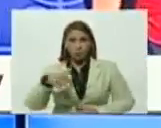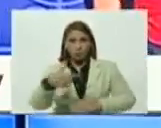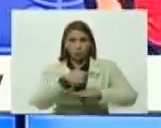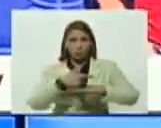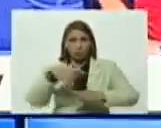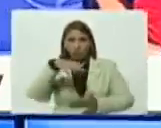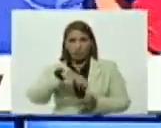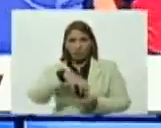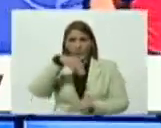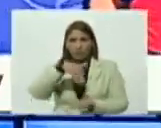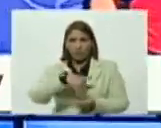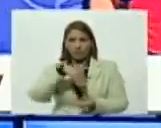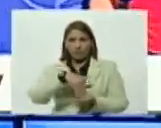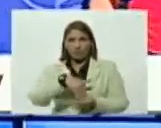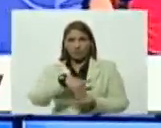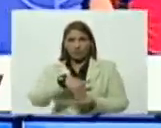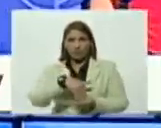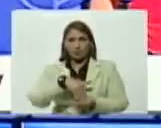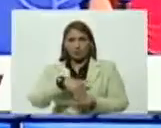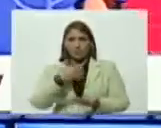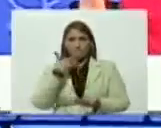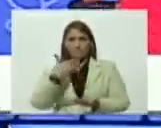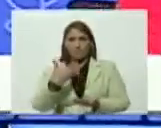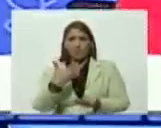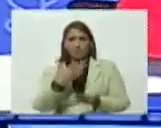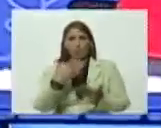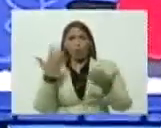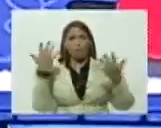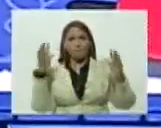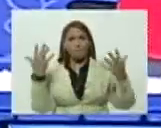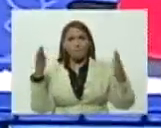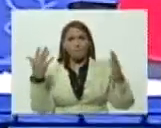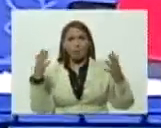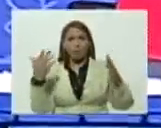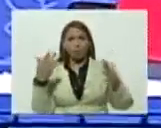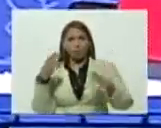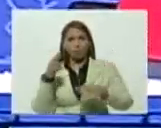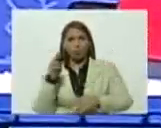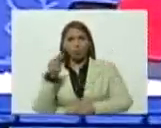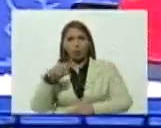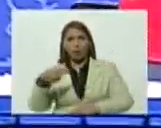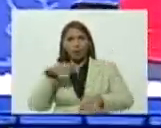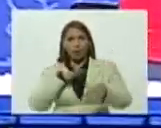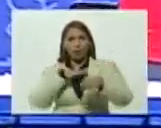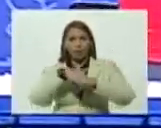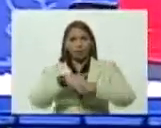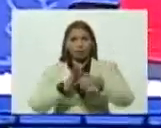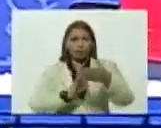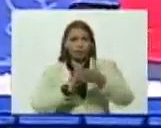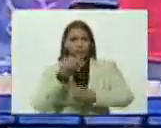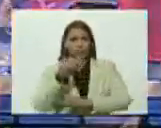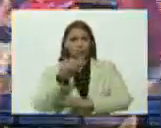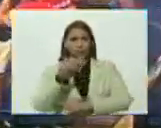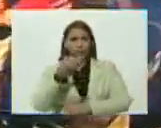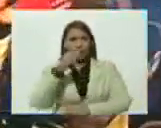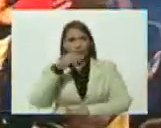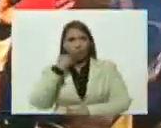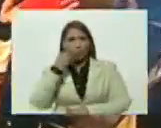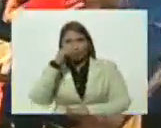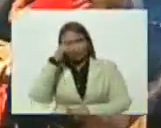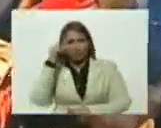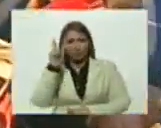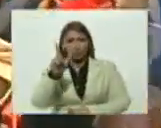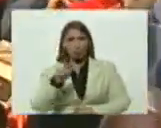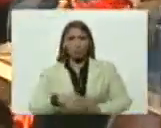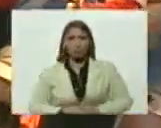del estado Miranda. Pido un aplauso para Héctor Rodríguez, fundador de la JPSUV.